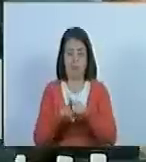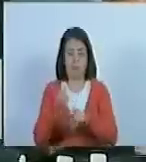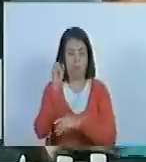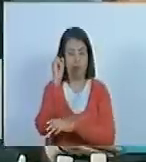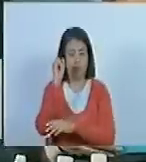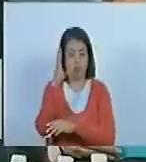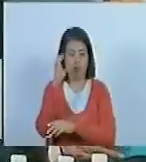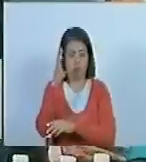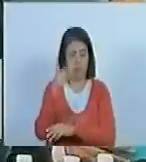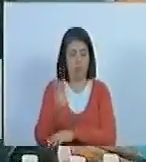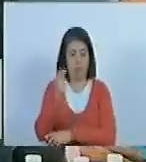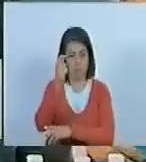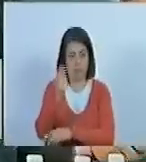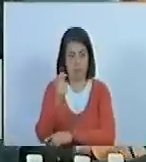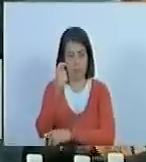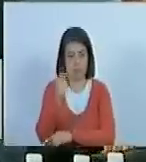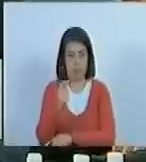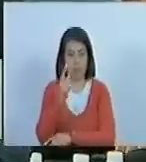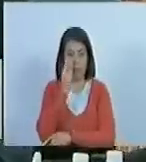parlamentarios,